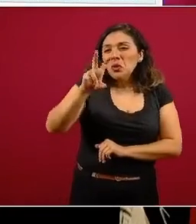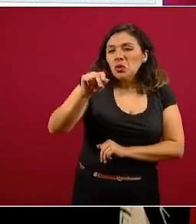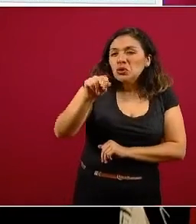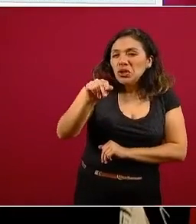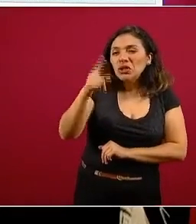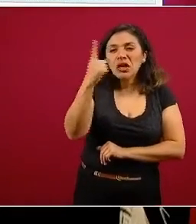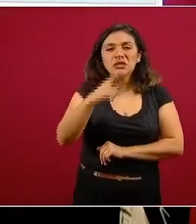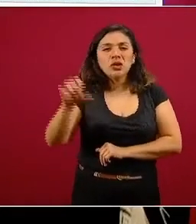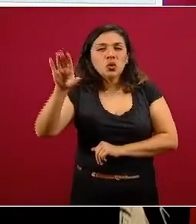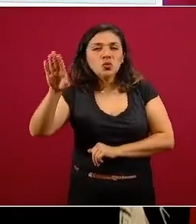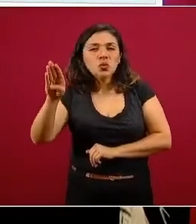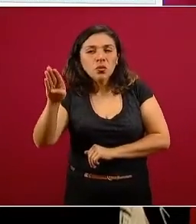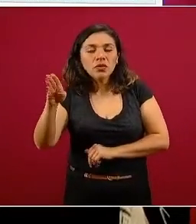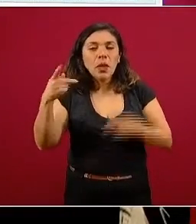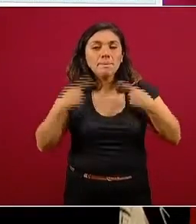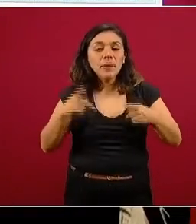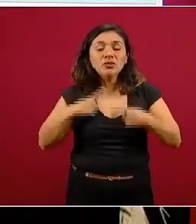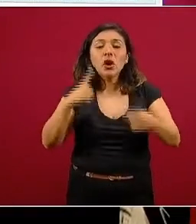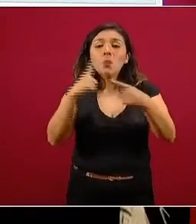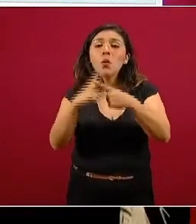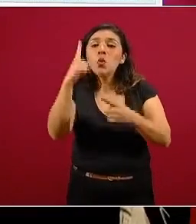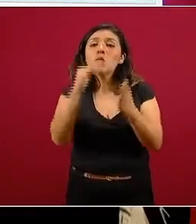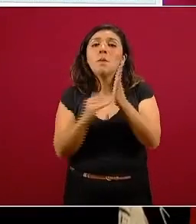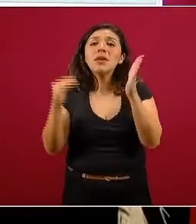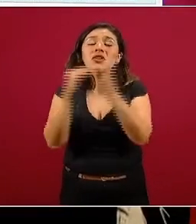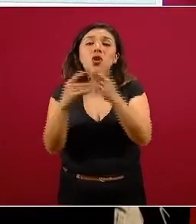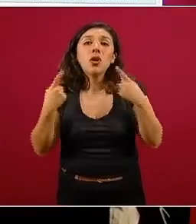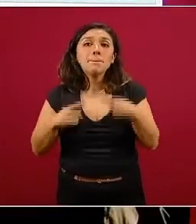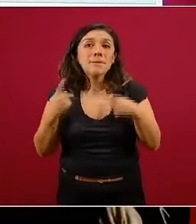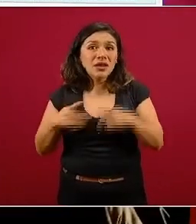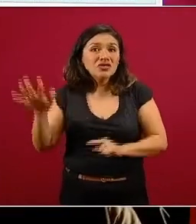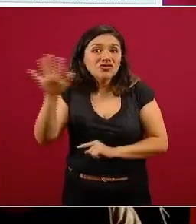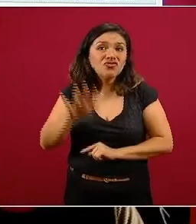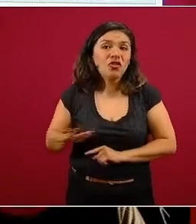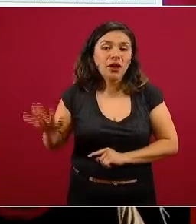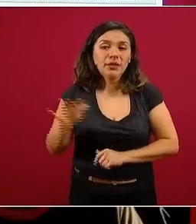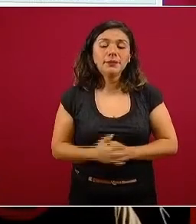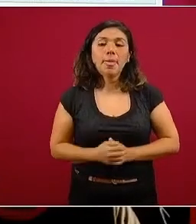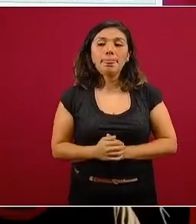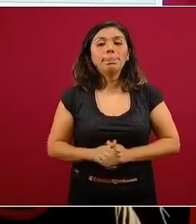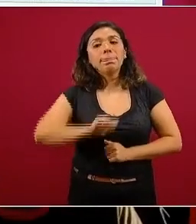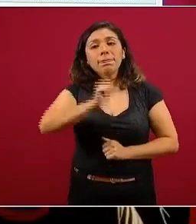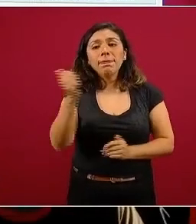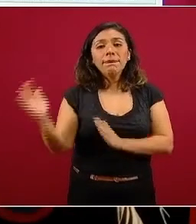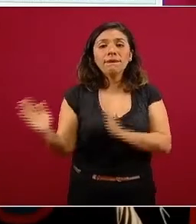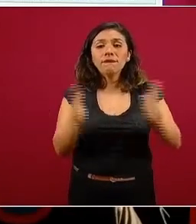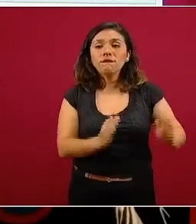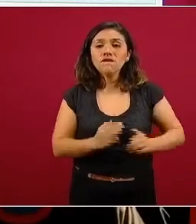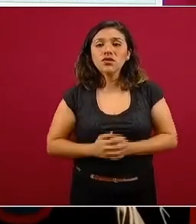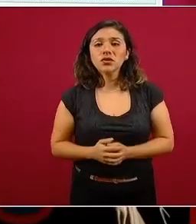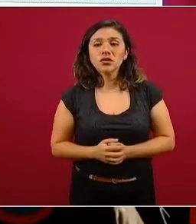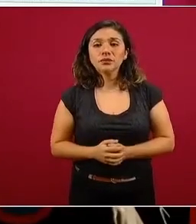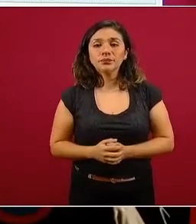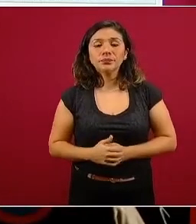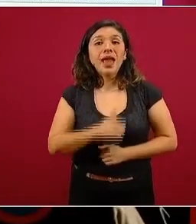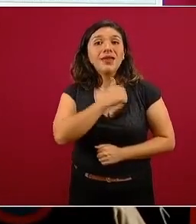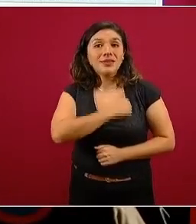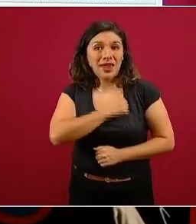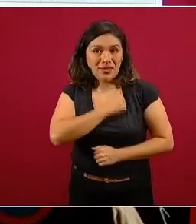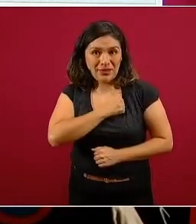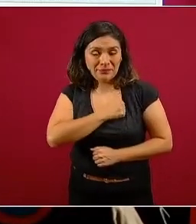y 190 casos por millón de habitantes. Veamos la siguiente diapositiva.